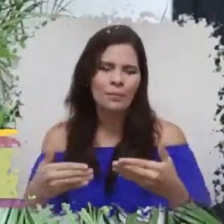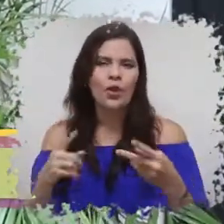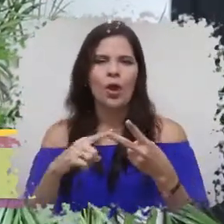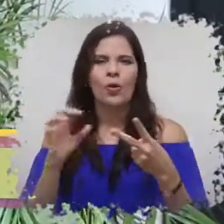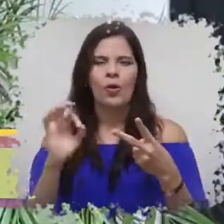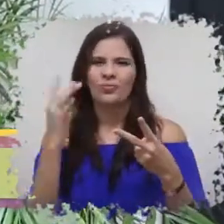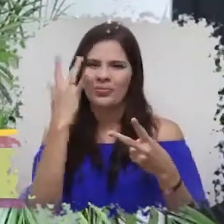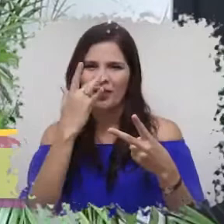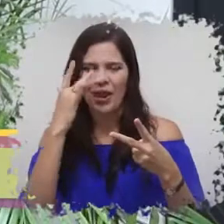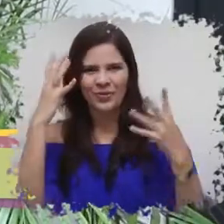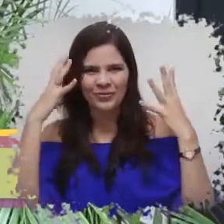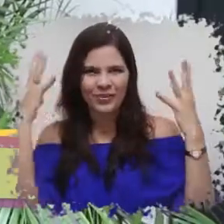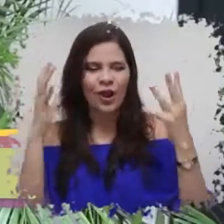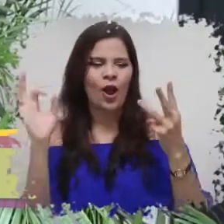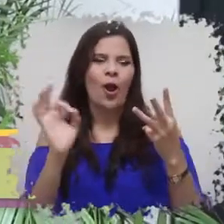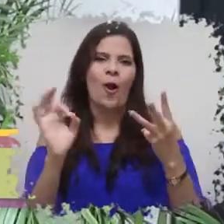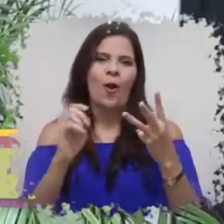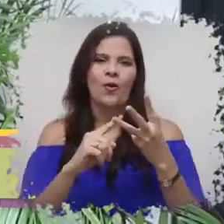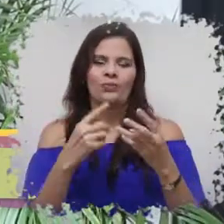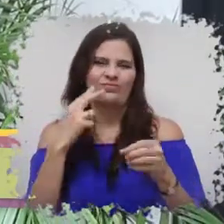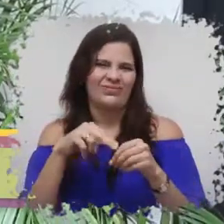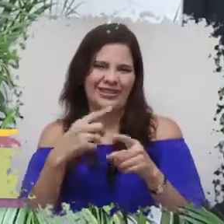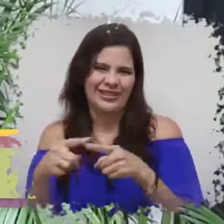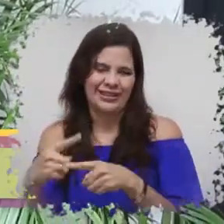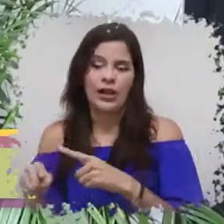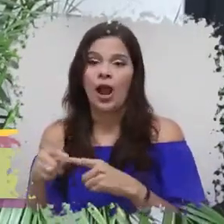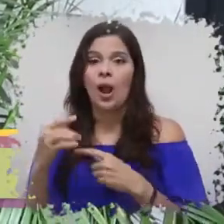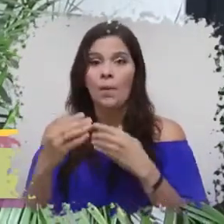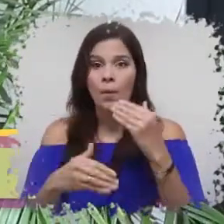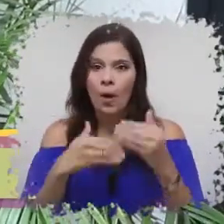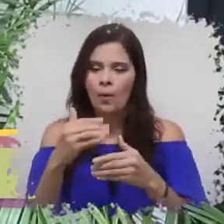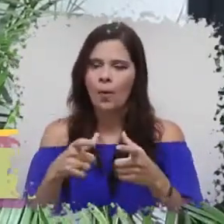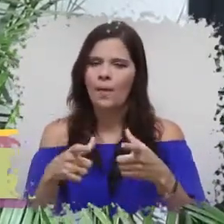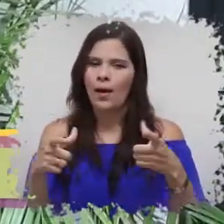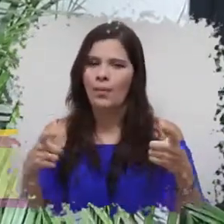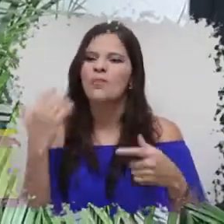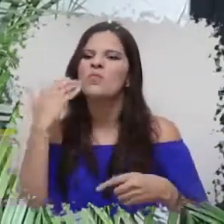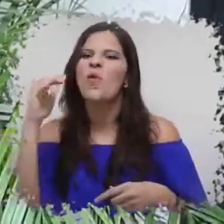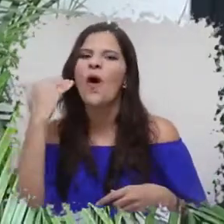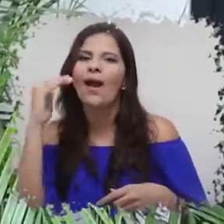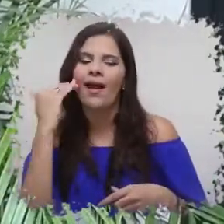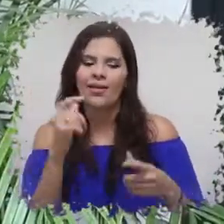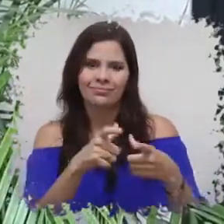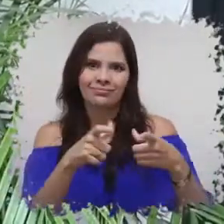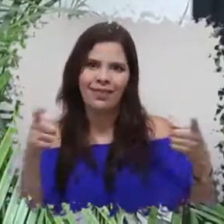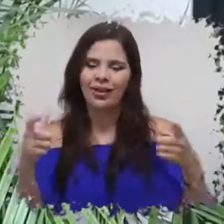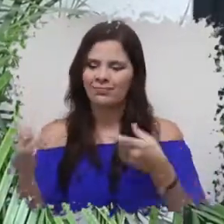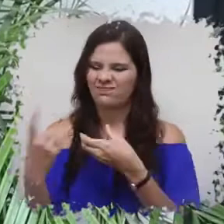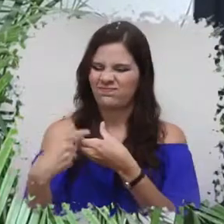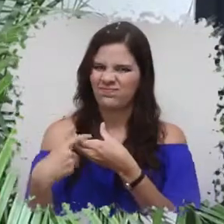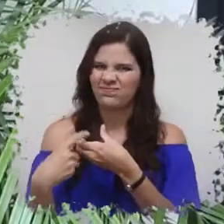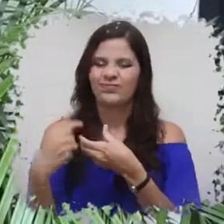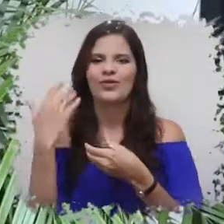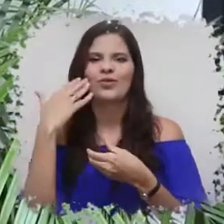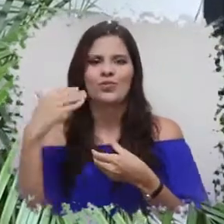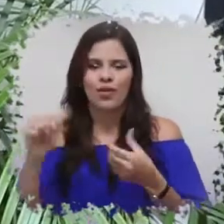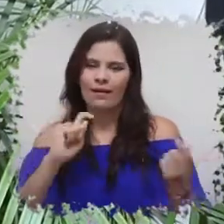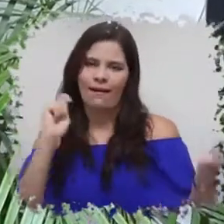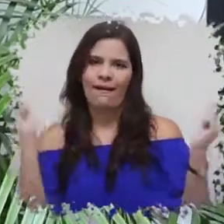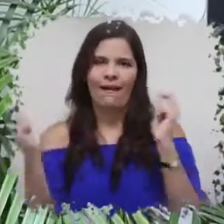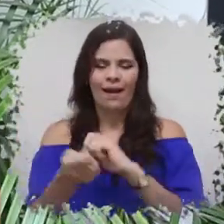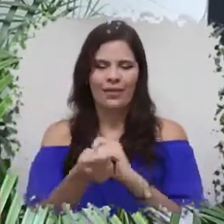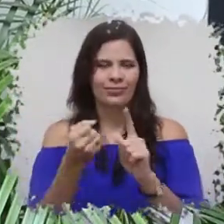los afrodescendientes, sino que va a ser cada vez más una mujer amigable, con una universidad amigable con las mujeres, que genere